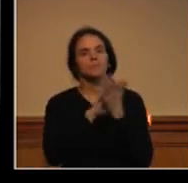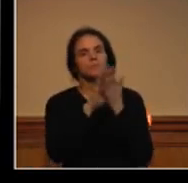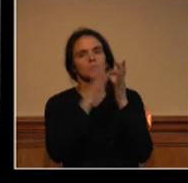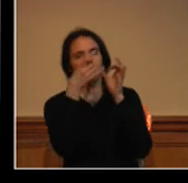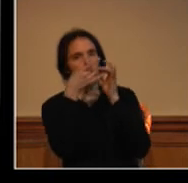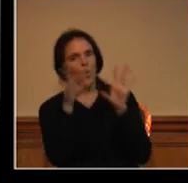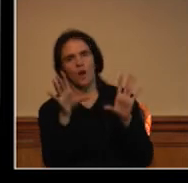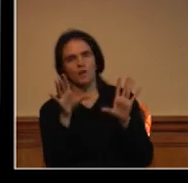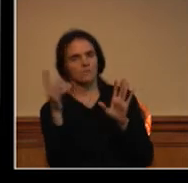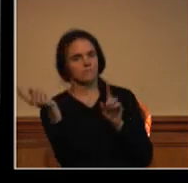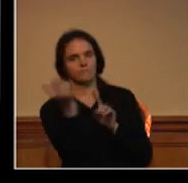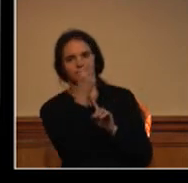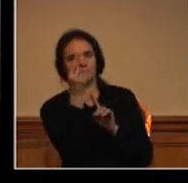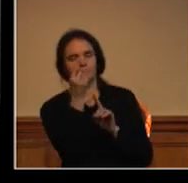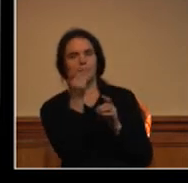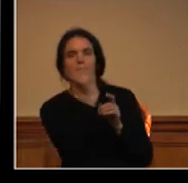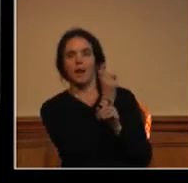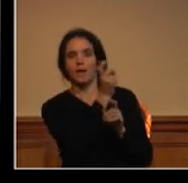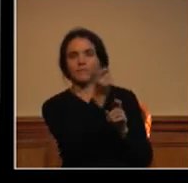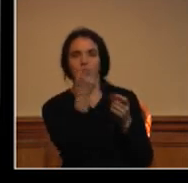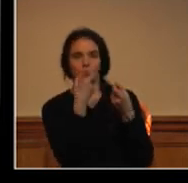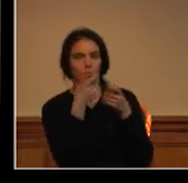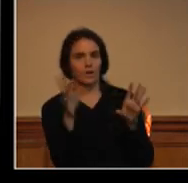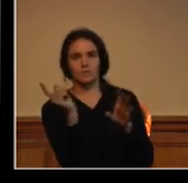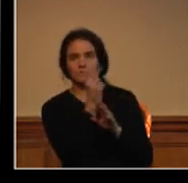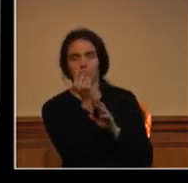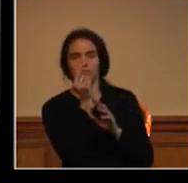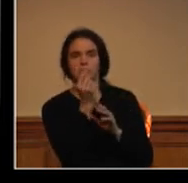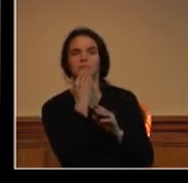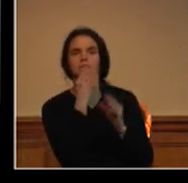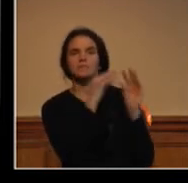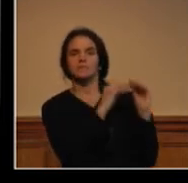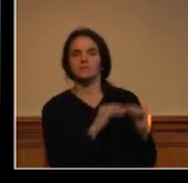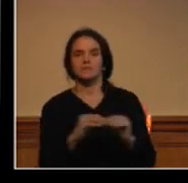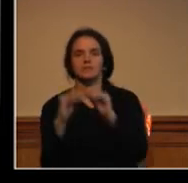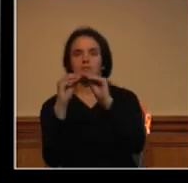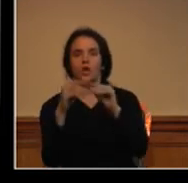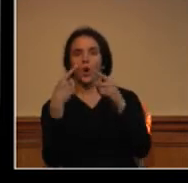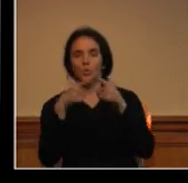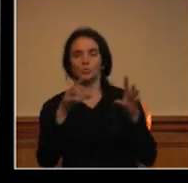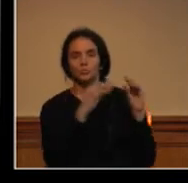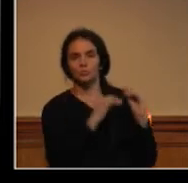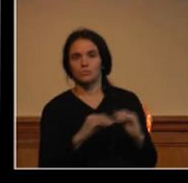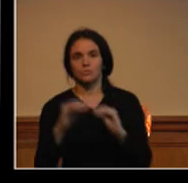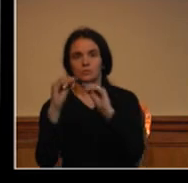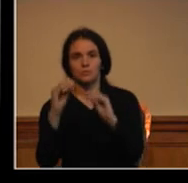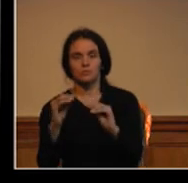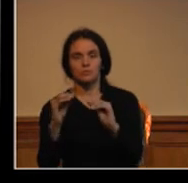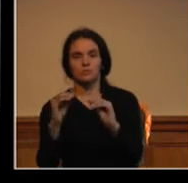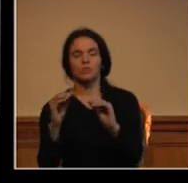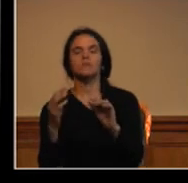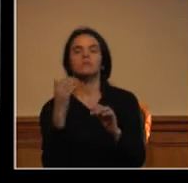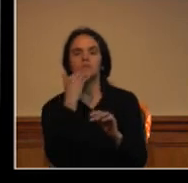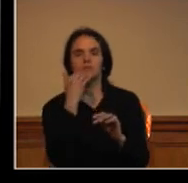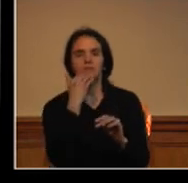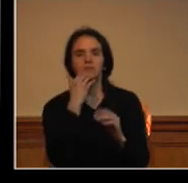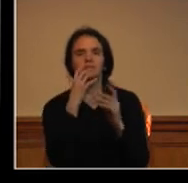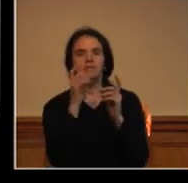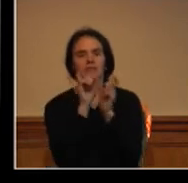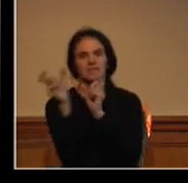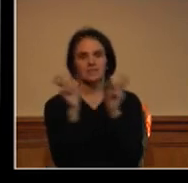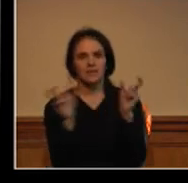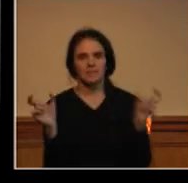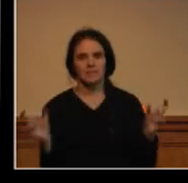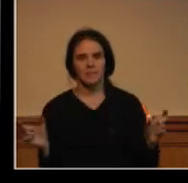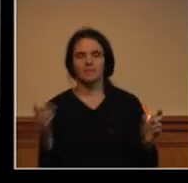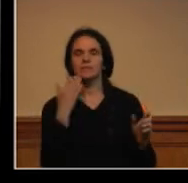cualquiera de estas palabras y la llevamos a otro sector del escritorio, se va a desarmar la oración y